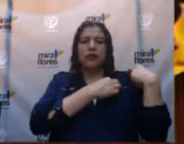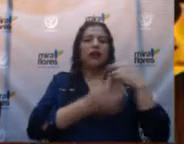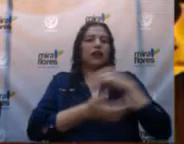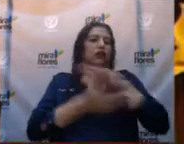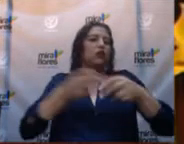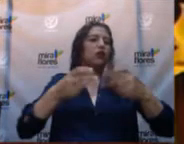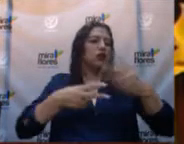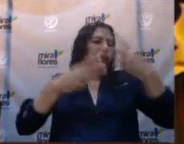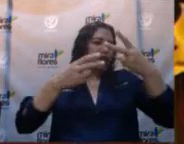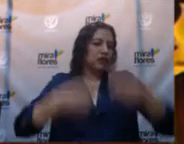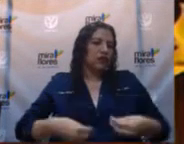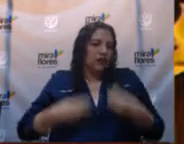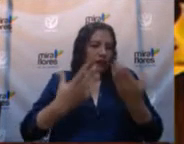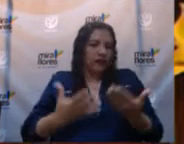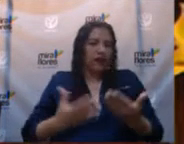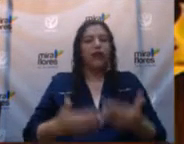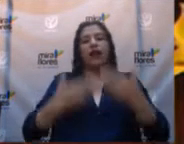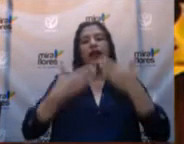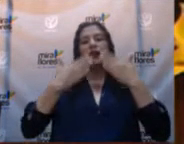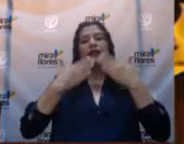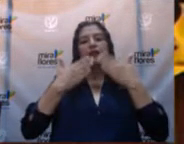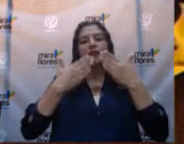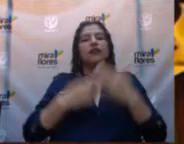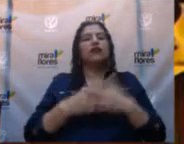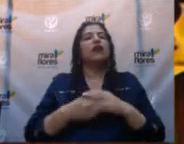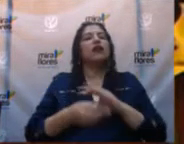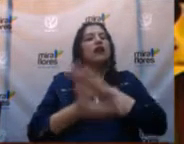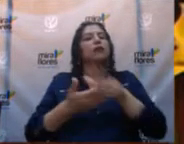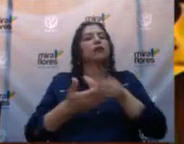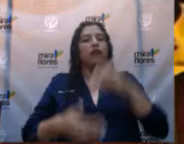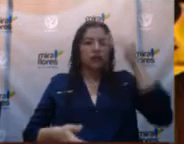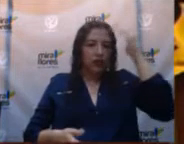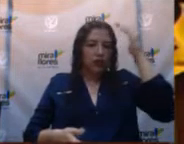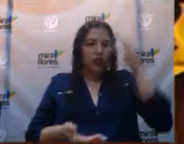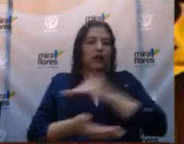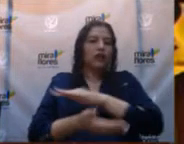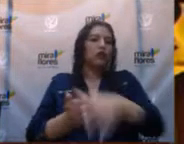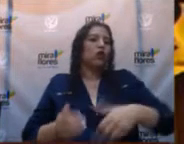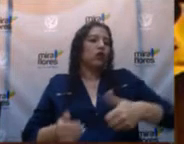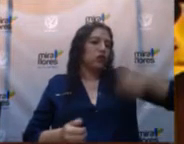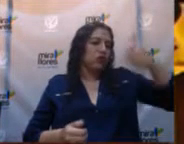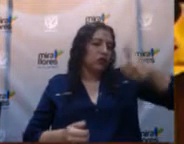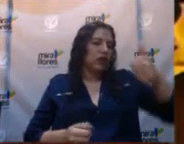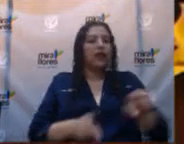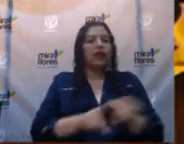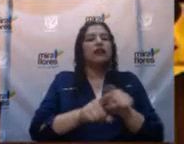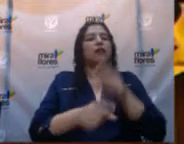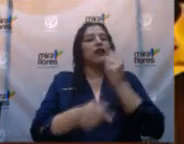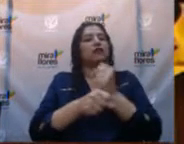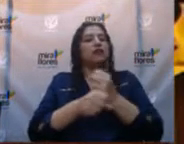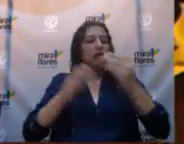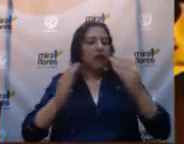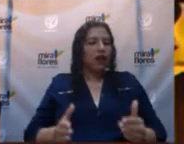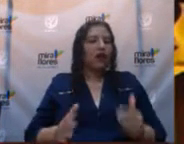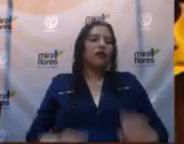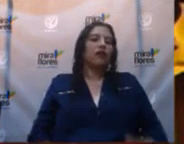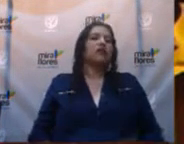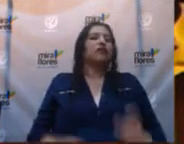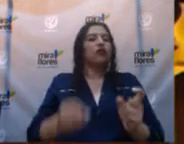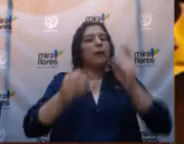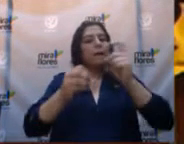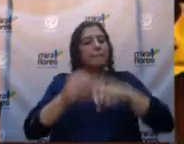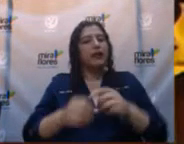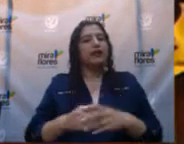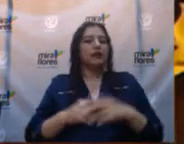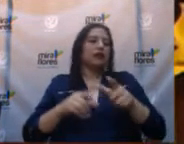encomendado, agradeciéndole hacer extensivo este saludo a los señores funcionarios y trabajadores que desempeñan en tan